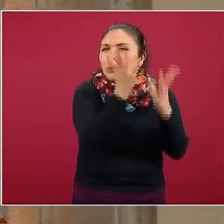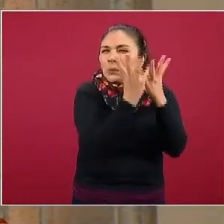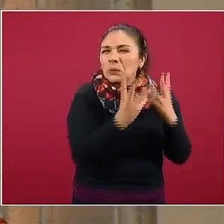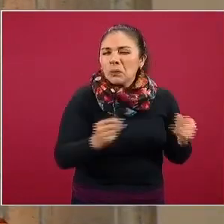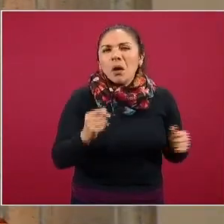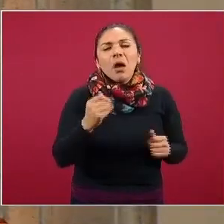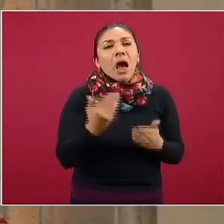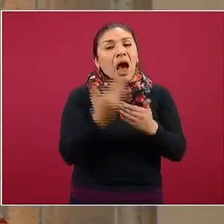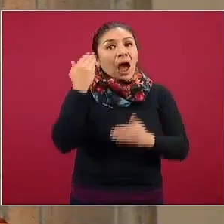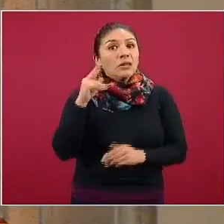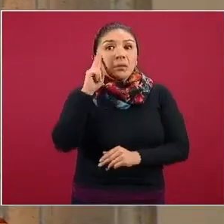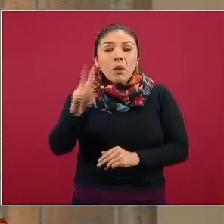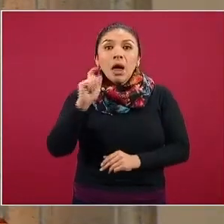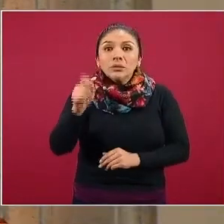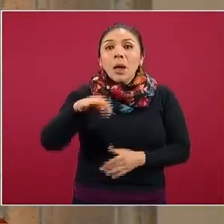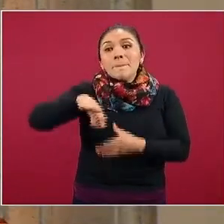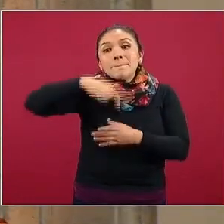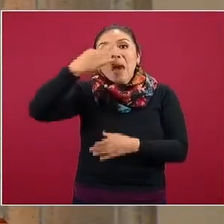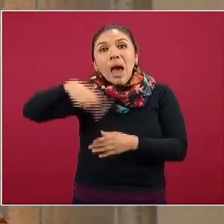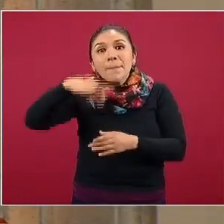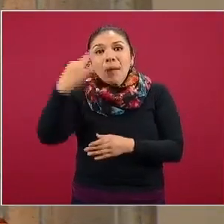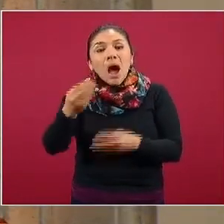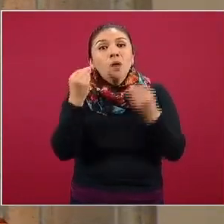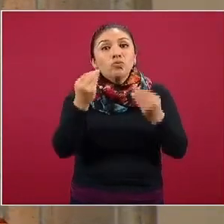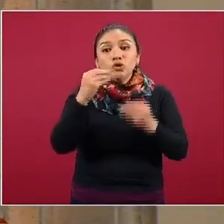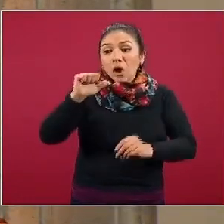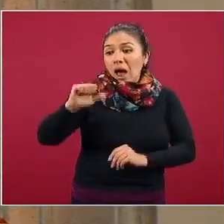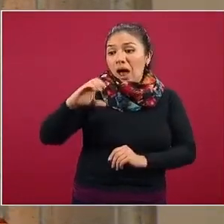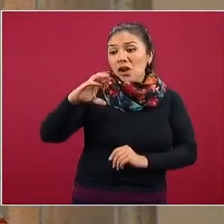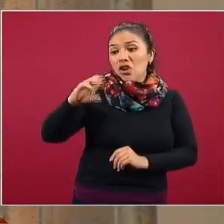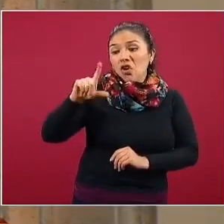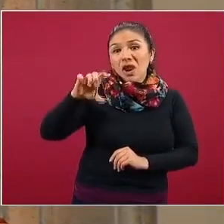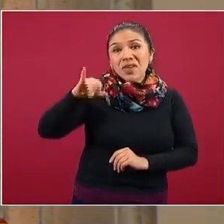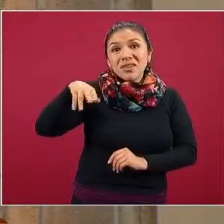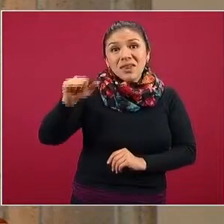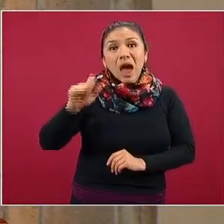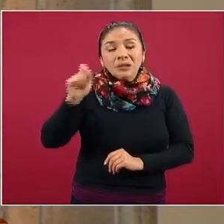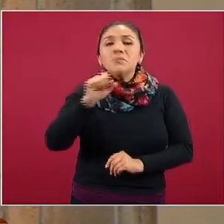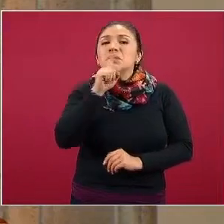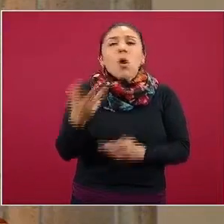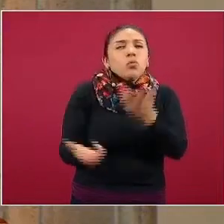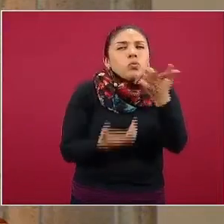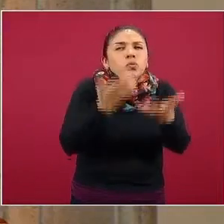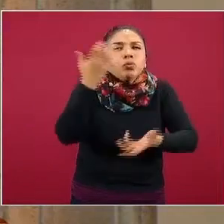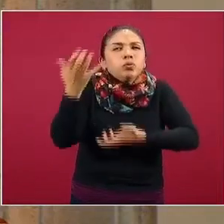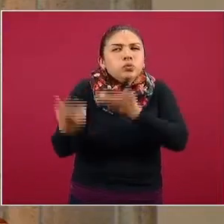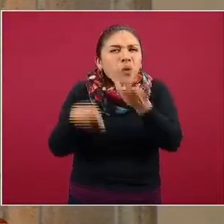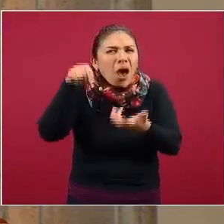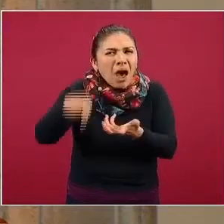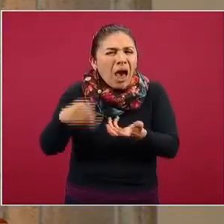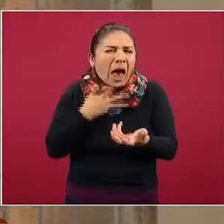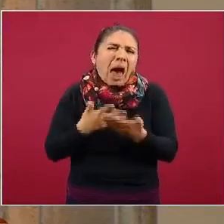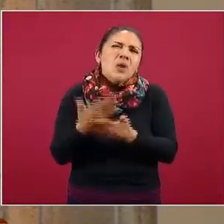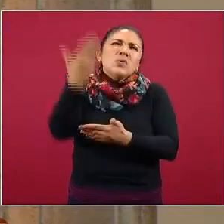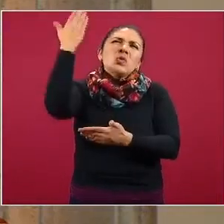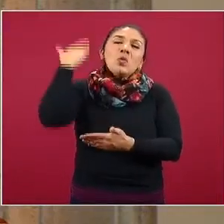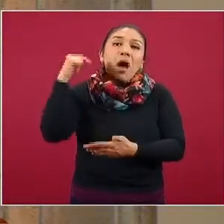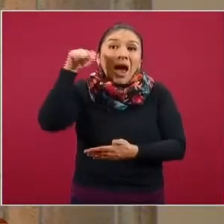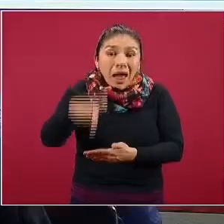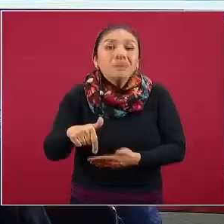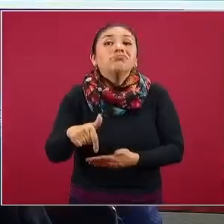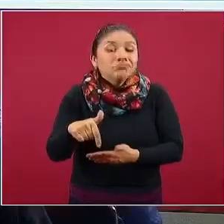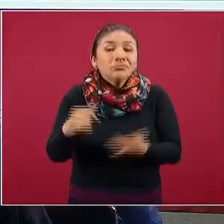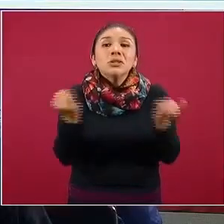veía como algo muy tóxico en las papas fritas. La cantidad de acroleína que es producto de la combustión de estos solventes es